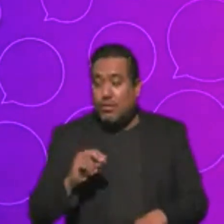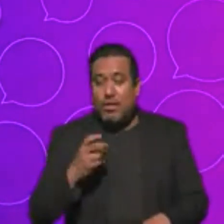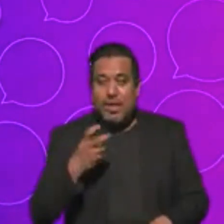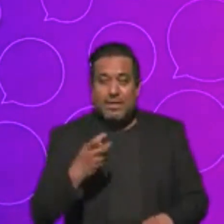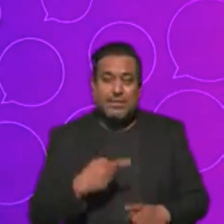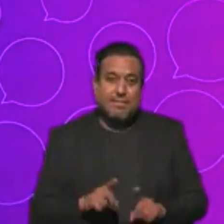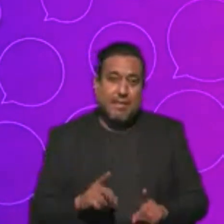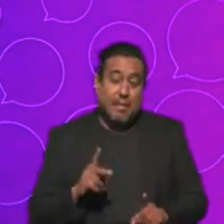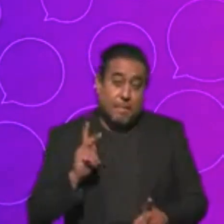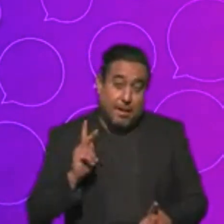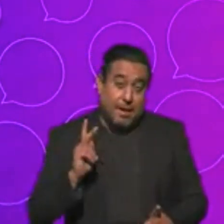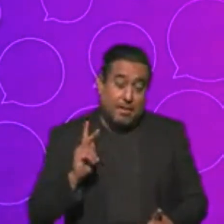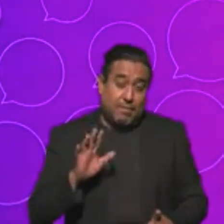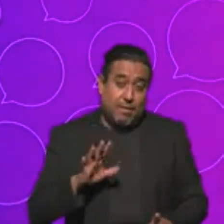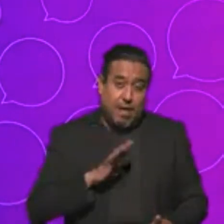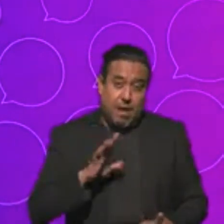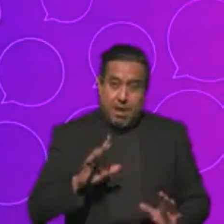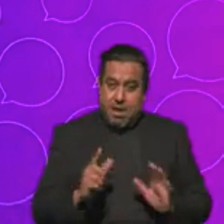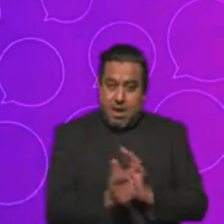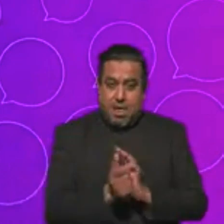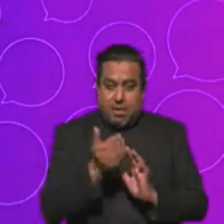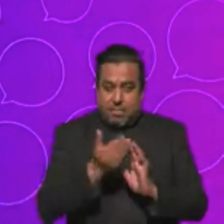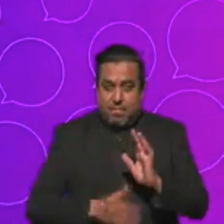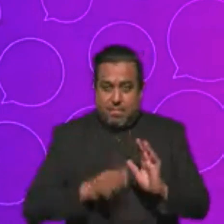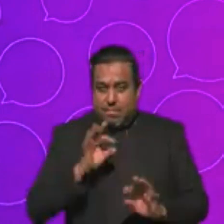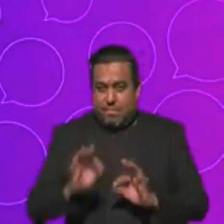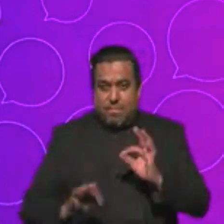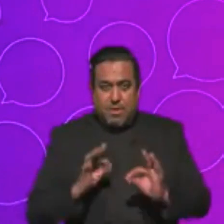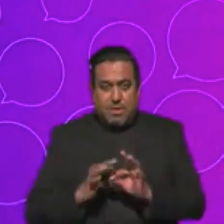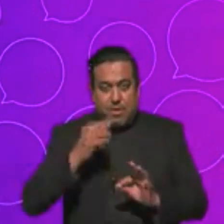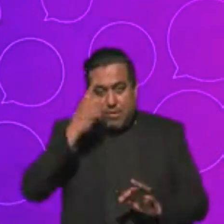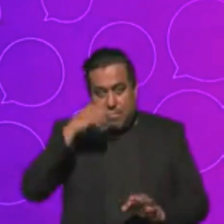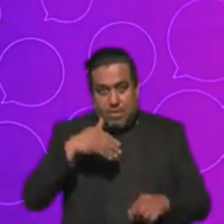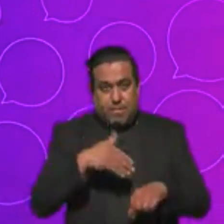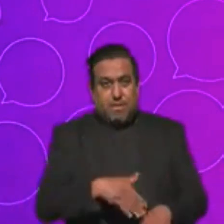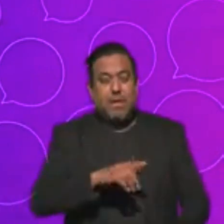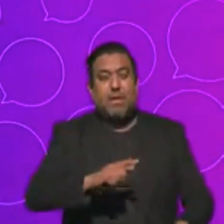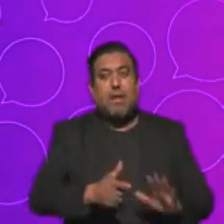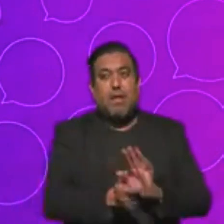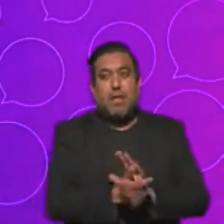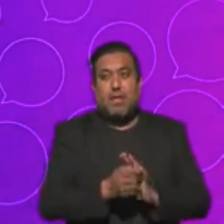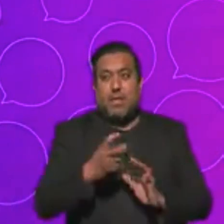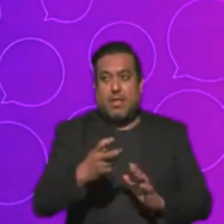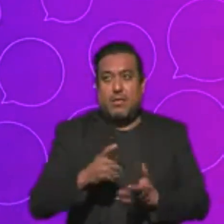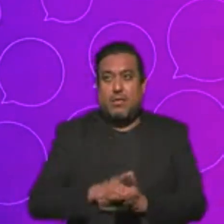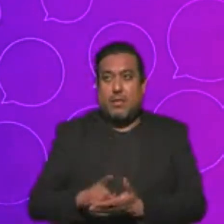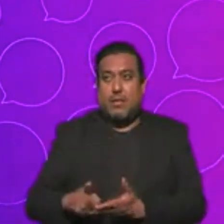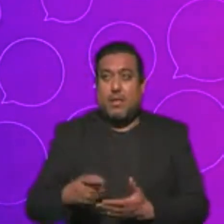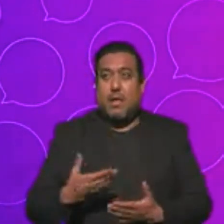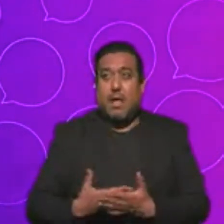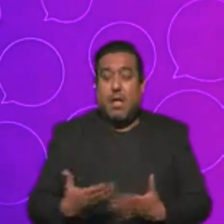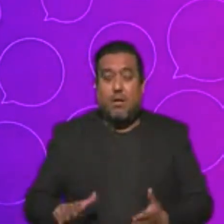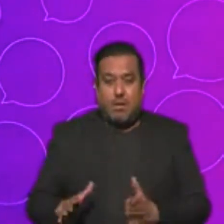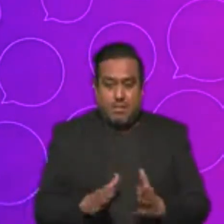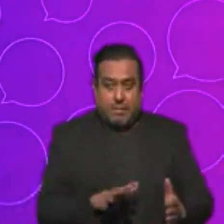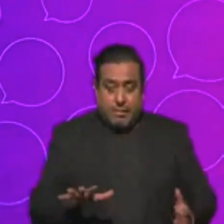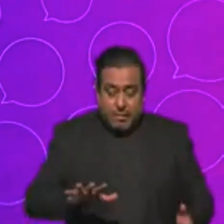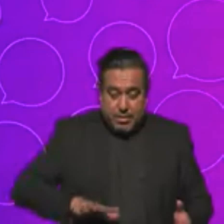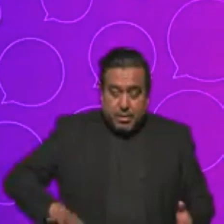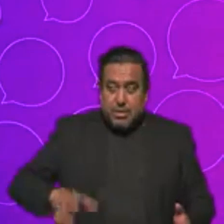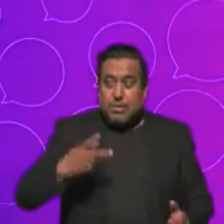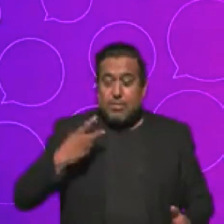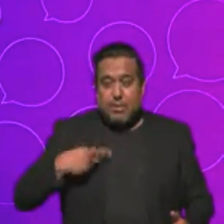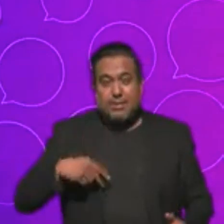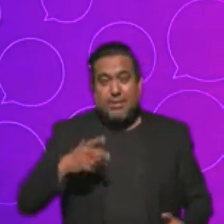otra cosa pero ahí están las leyes Ahí está todo para que nosotros nos apegues al Estado de derecho ahora las personas también sigo